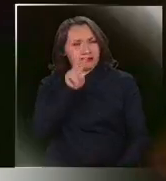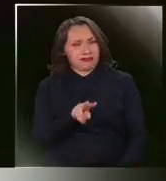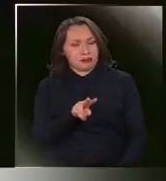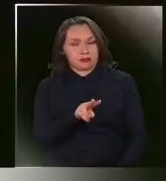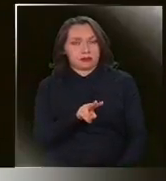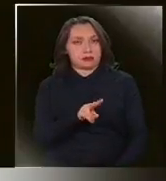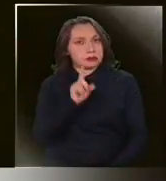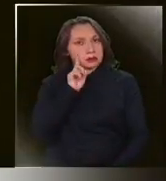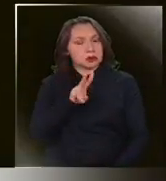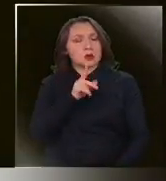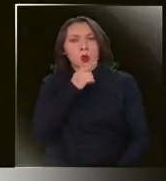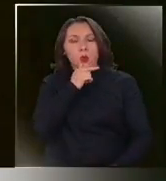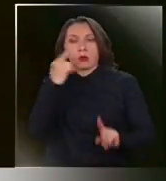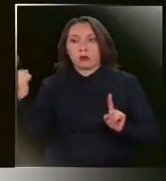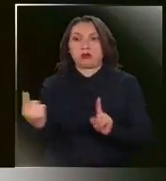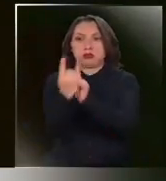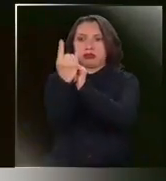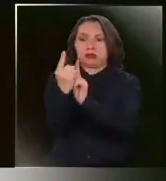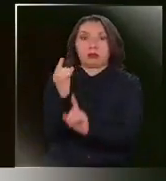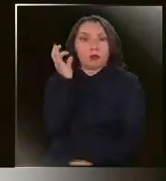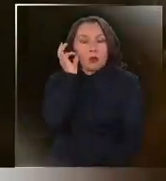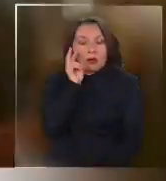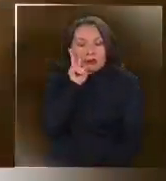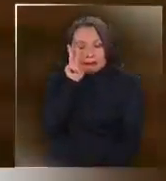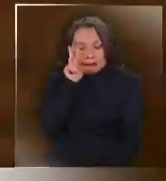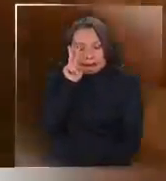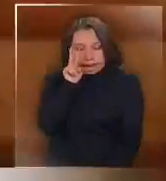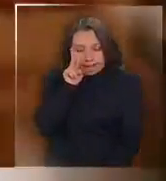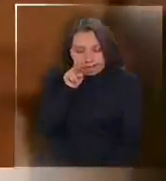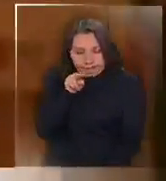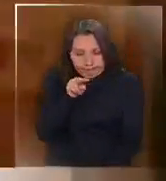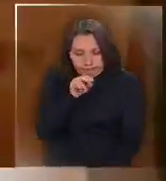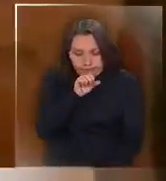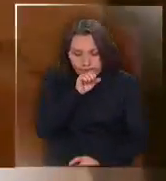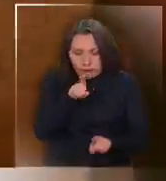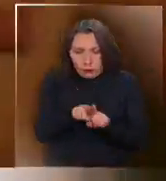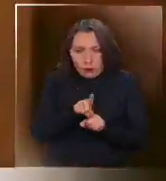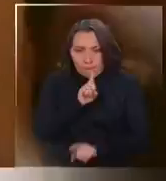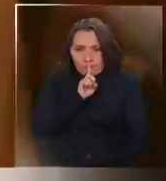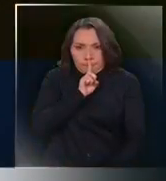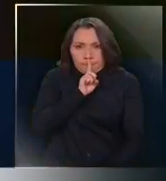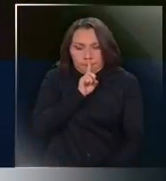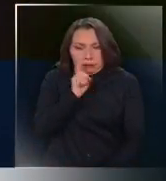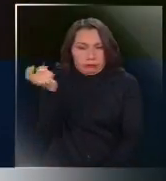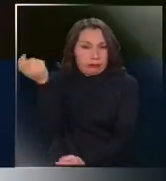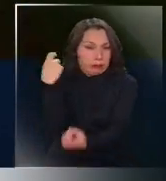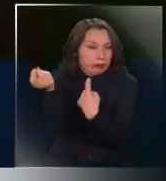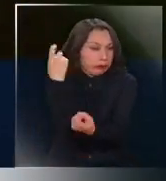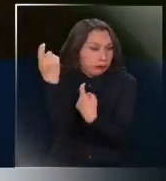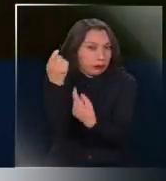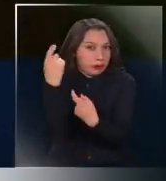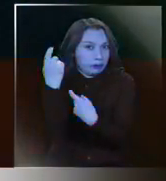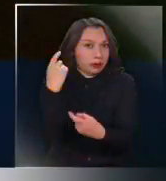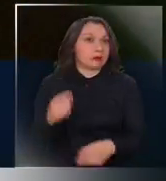no dudaron en encararla y ella solo bajó la cabeza sin dar respuesta alguna.